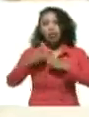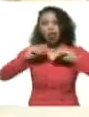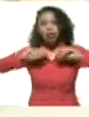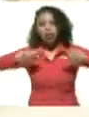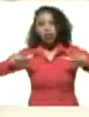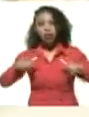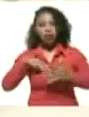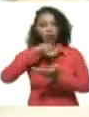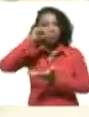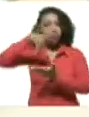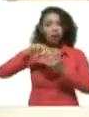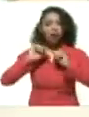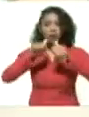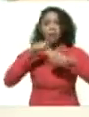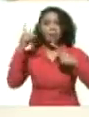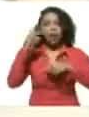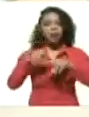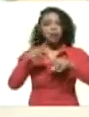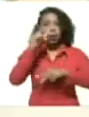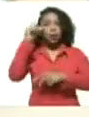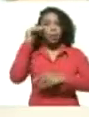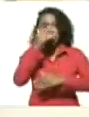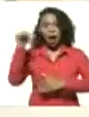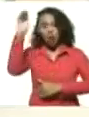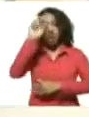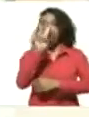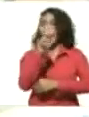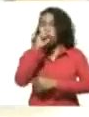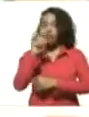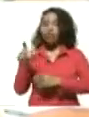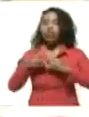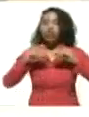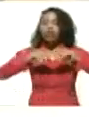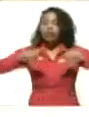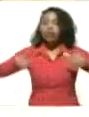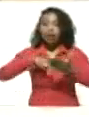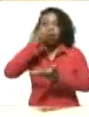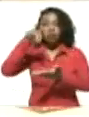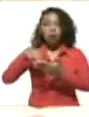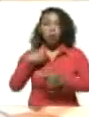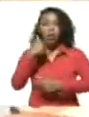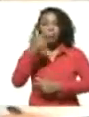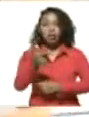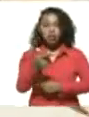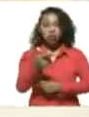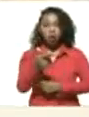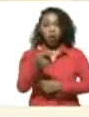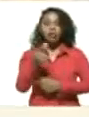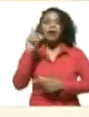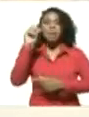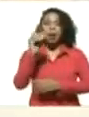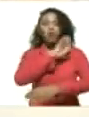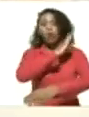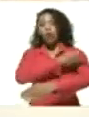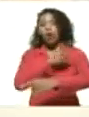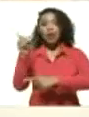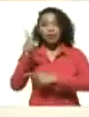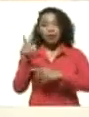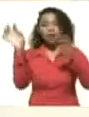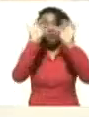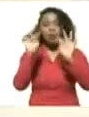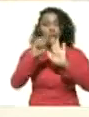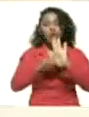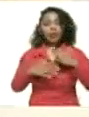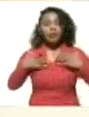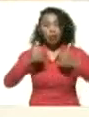nacional que inicia para niños mayores de 2 años en todo el territorio nacional como hemos dicho además se fortalecen todas esas medidas de bioseguridad